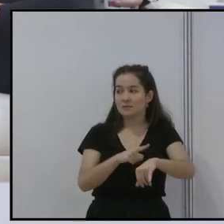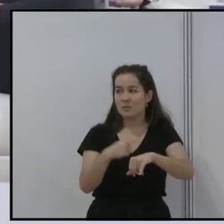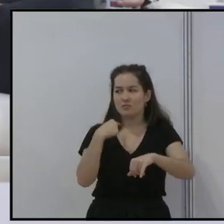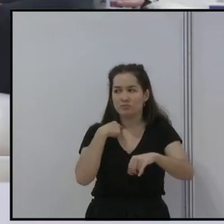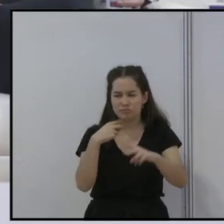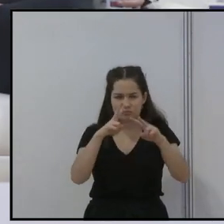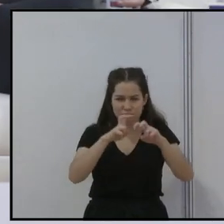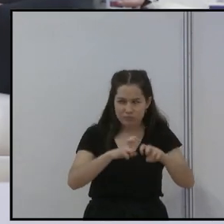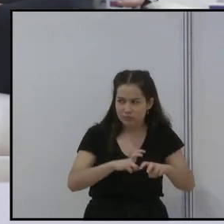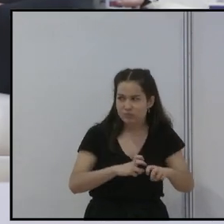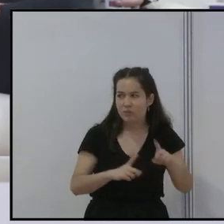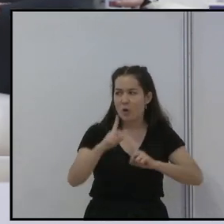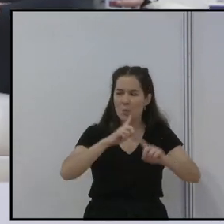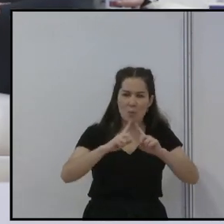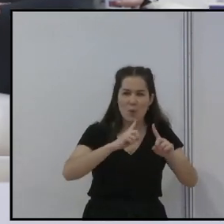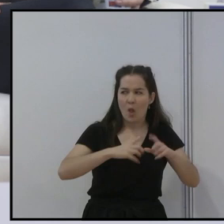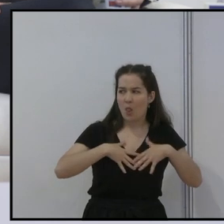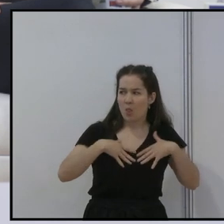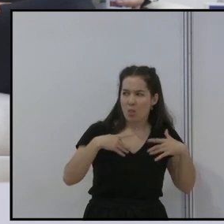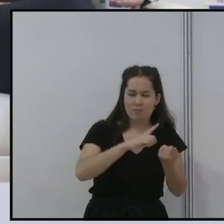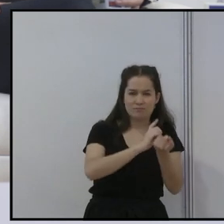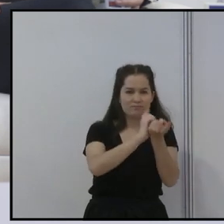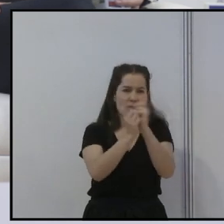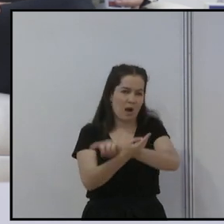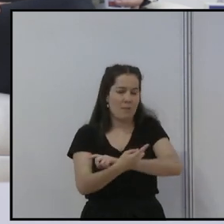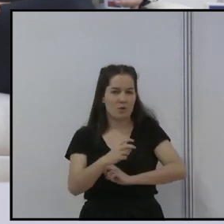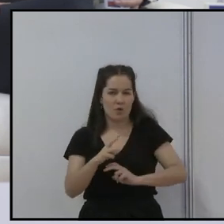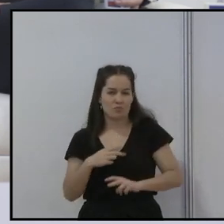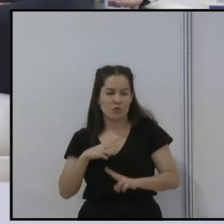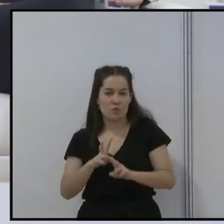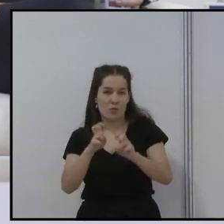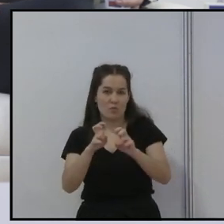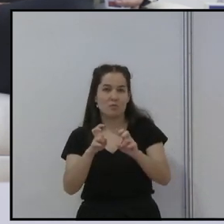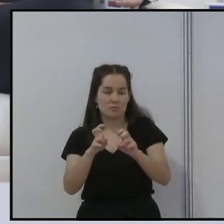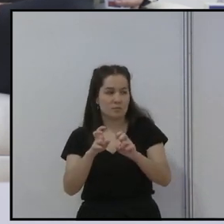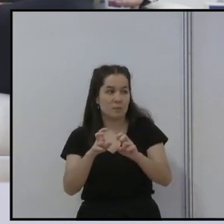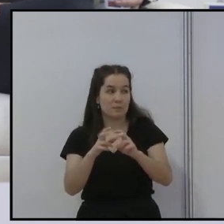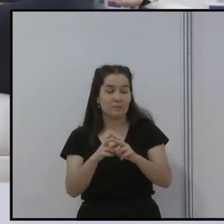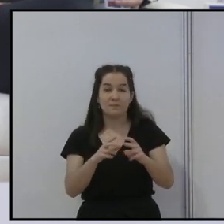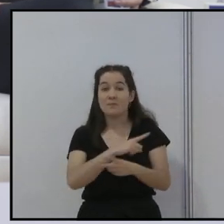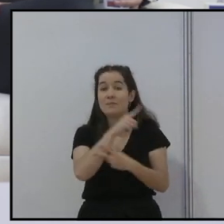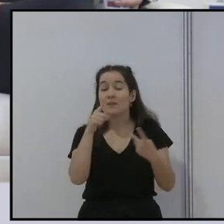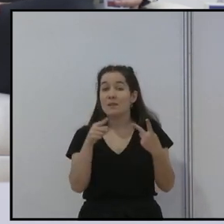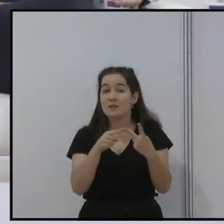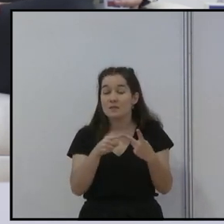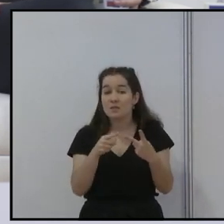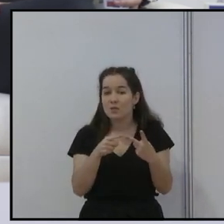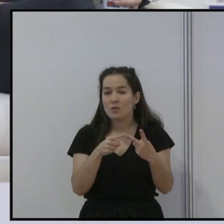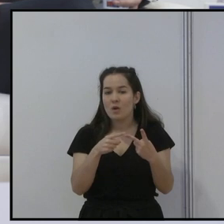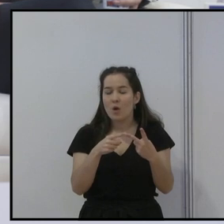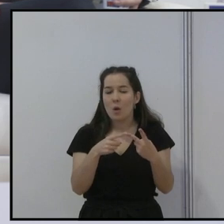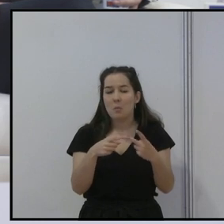estaban las cosas que me generaban emoción. Esa yo creo que fue la primera piedra sólida y la segunda probablemente dejar de perder